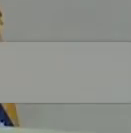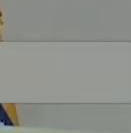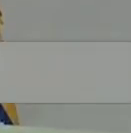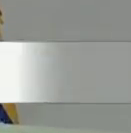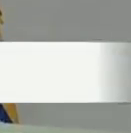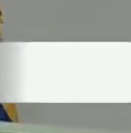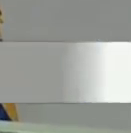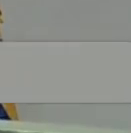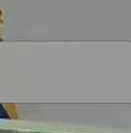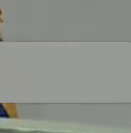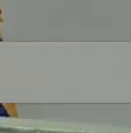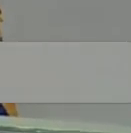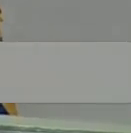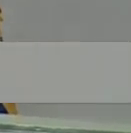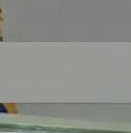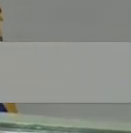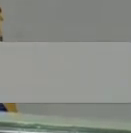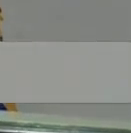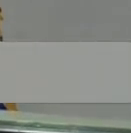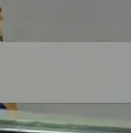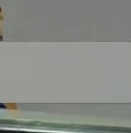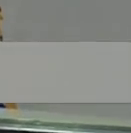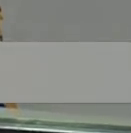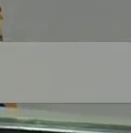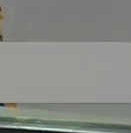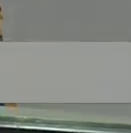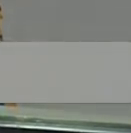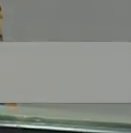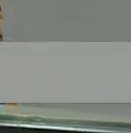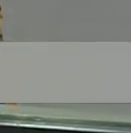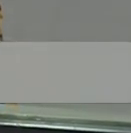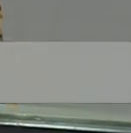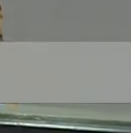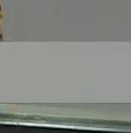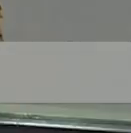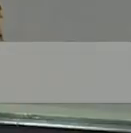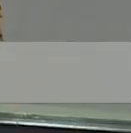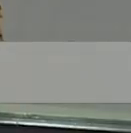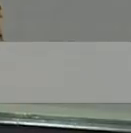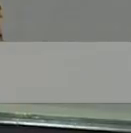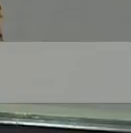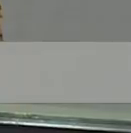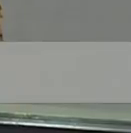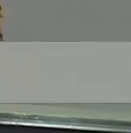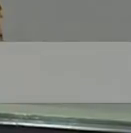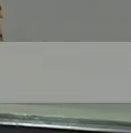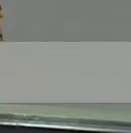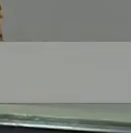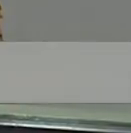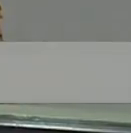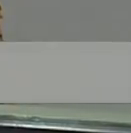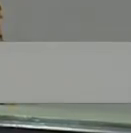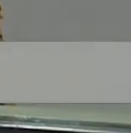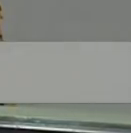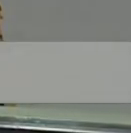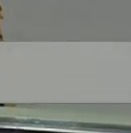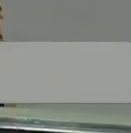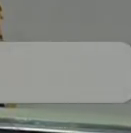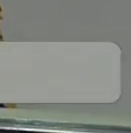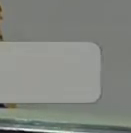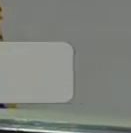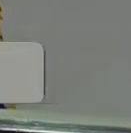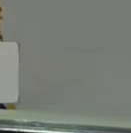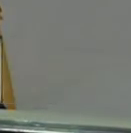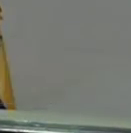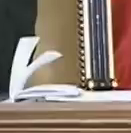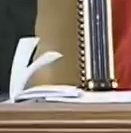sigue refiriendo en el seno de la Asamblea Nacional Constituyente para dar lectura al instrumento legal. Escuchemos. Proyecto de